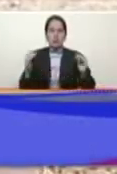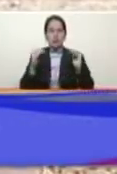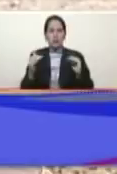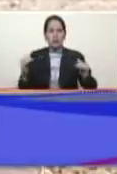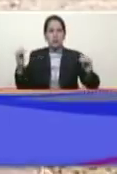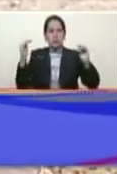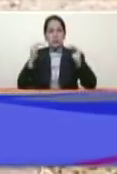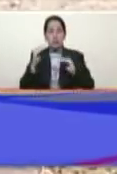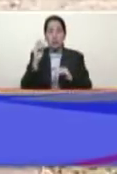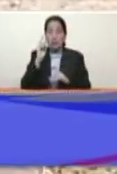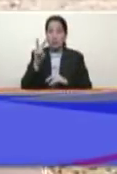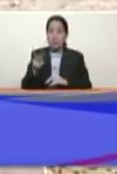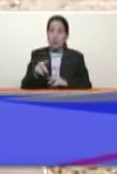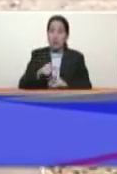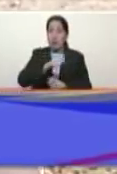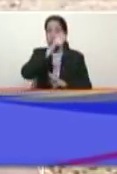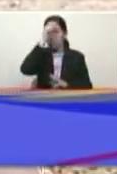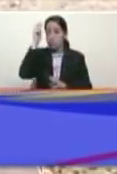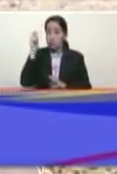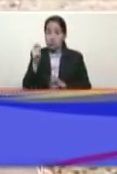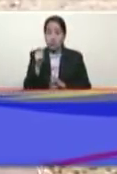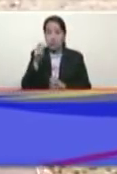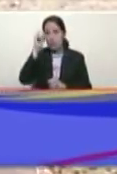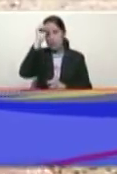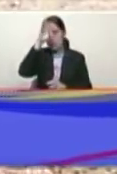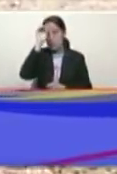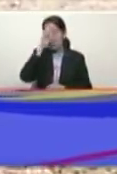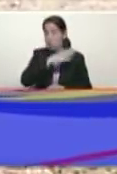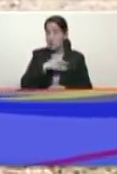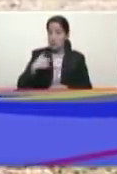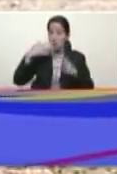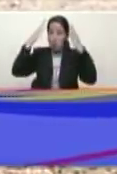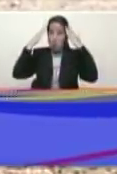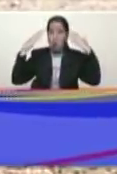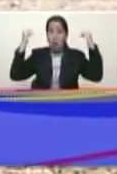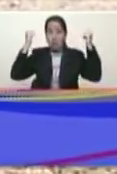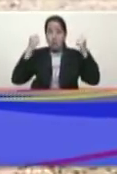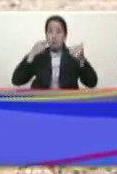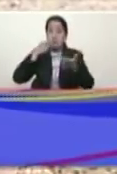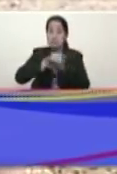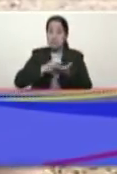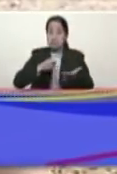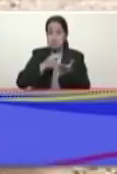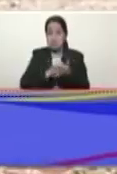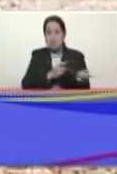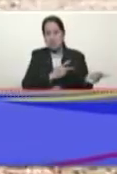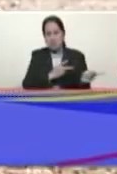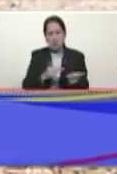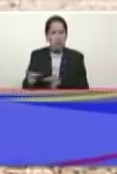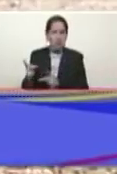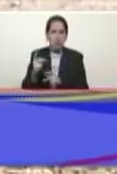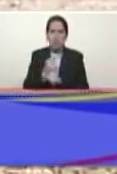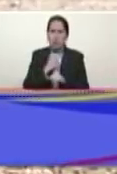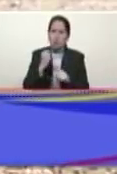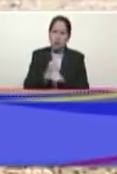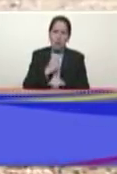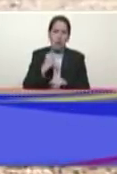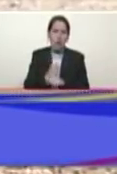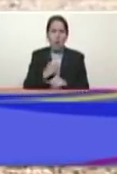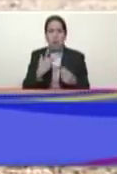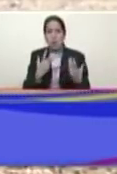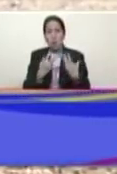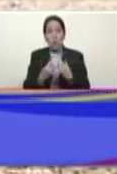viendo ahí en Lomas de Níquel. Ahí quisieron invertir unos holandeses. Bienvenidos, y estamos trabajando.